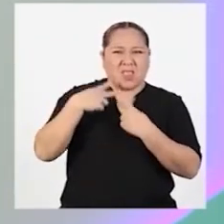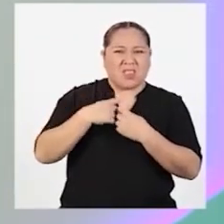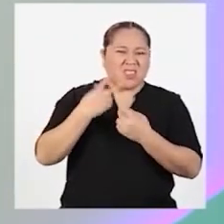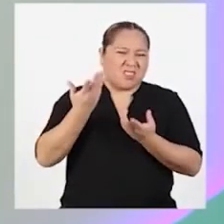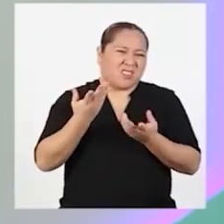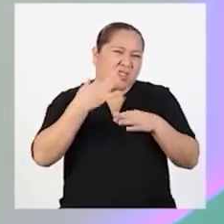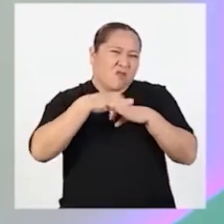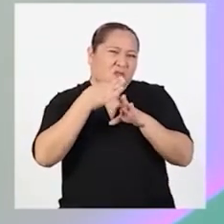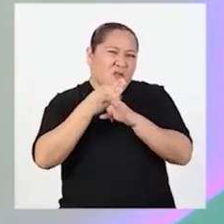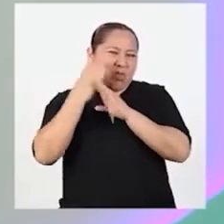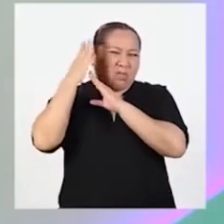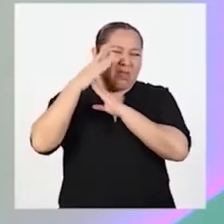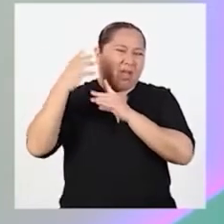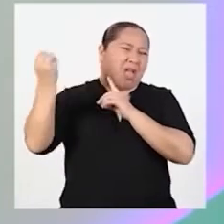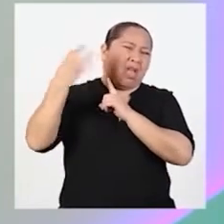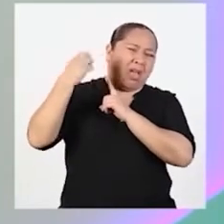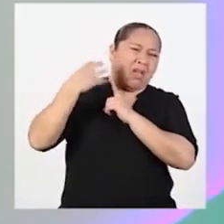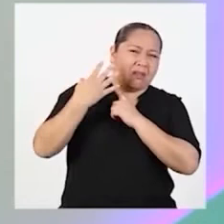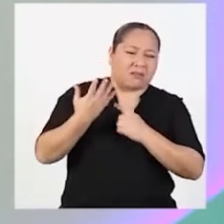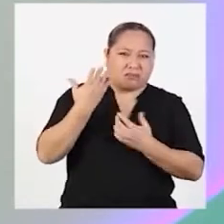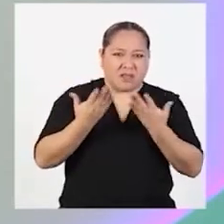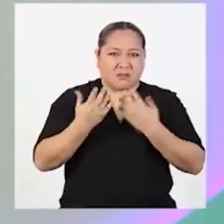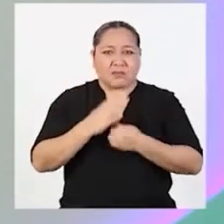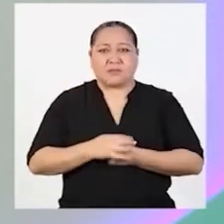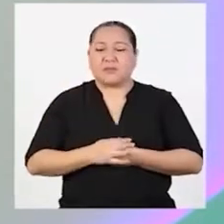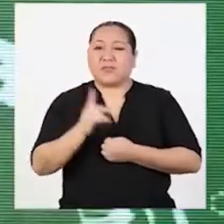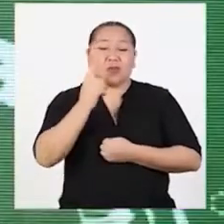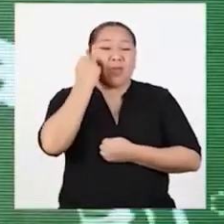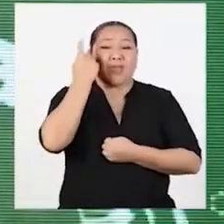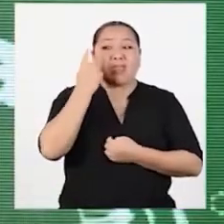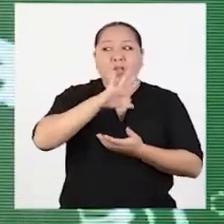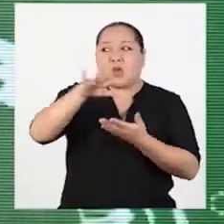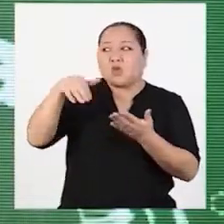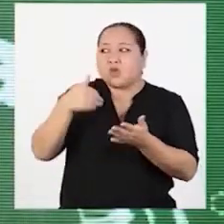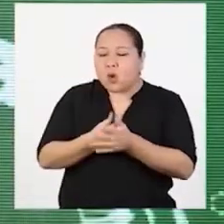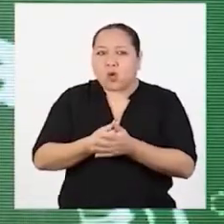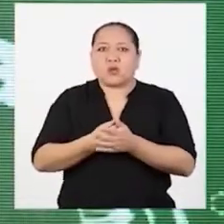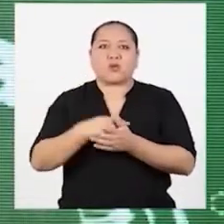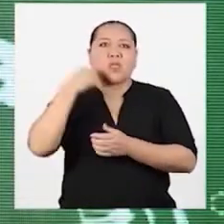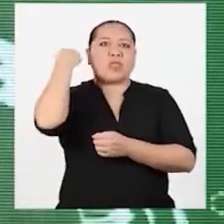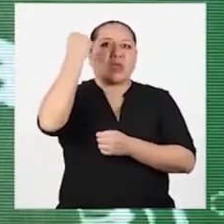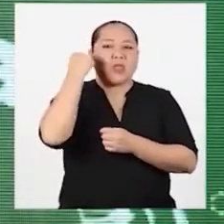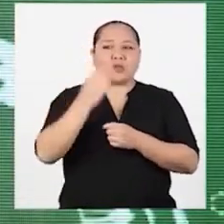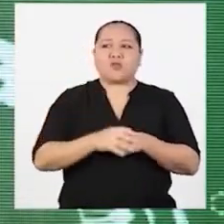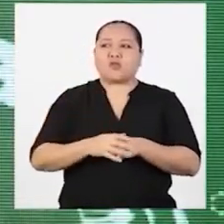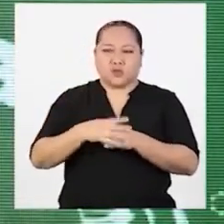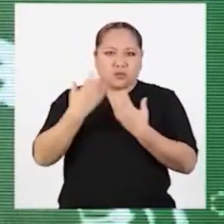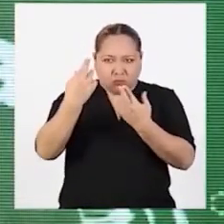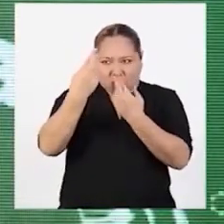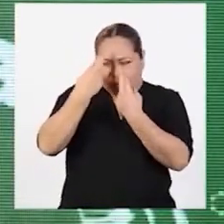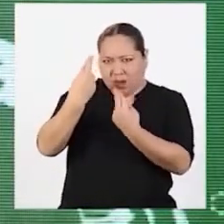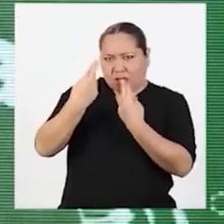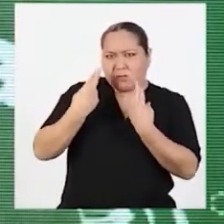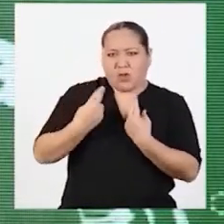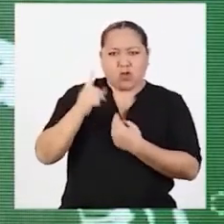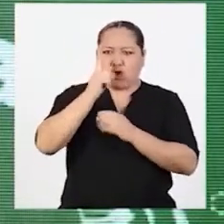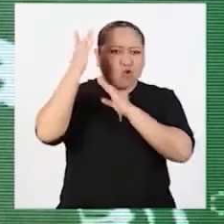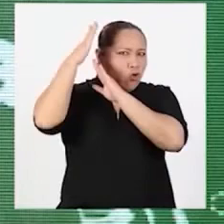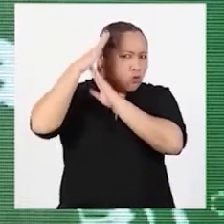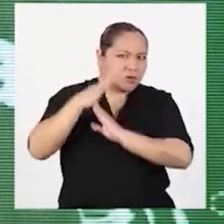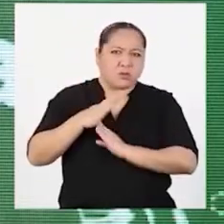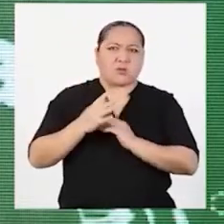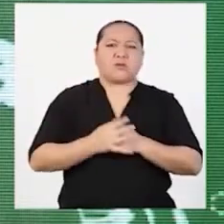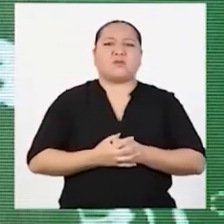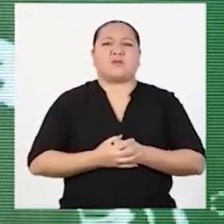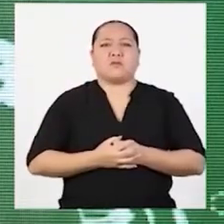suelen tratarme diferente, hasta de forma medio agresiva. Creo que no entienden que todas y todos tenemos el derecho a ser tratados con